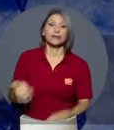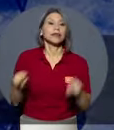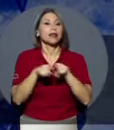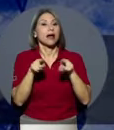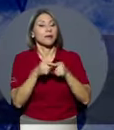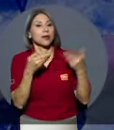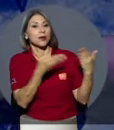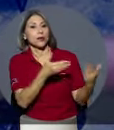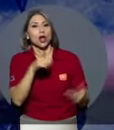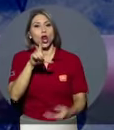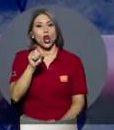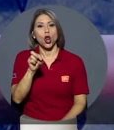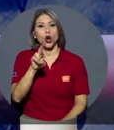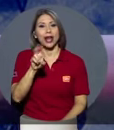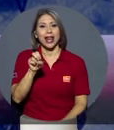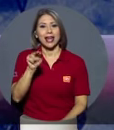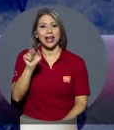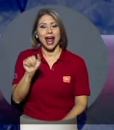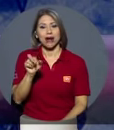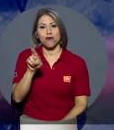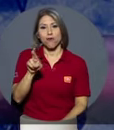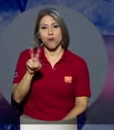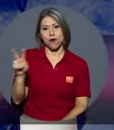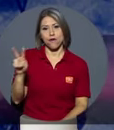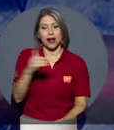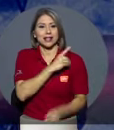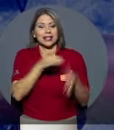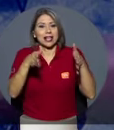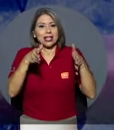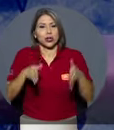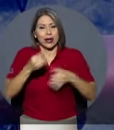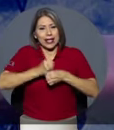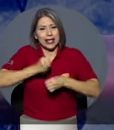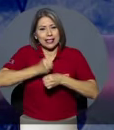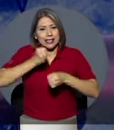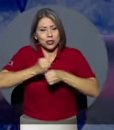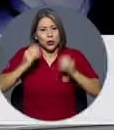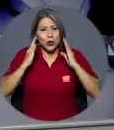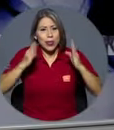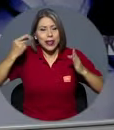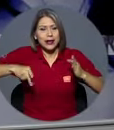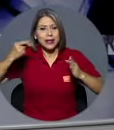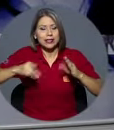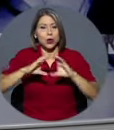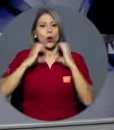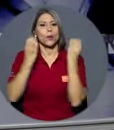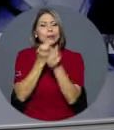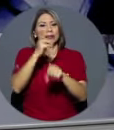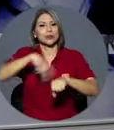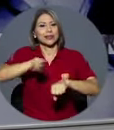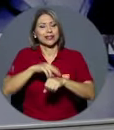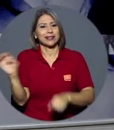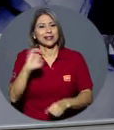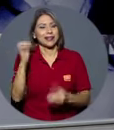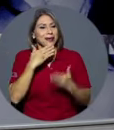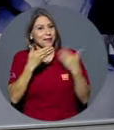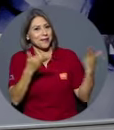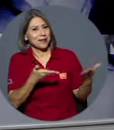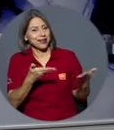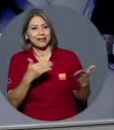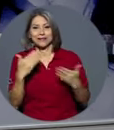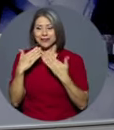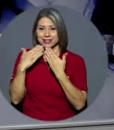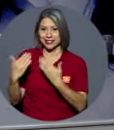Además, nos acompaña Lorena Romero Vargas, quien es la directora de Gestión del Riesgo de la Comisión Nacional de Emergencias. Bienvenida a Una Mirada.